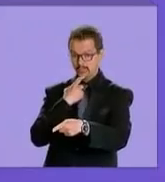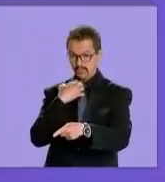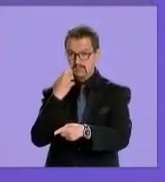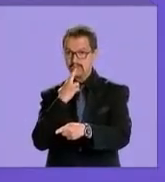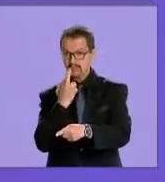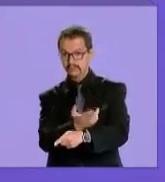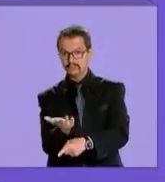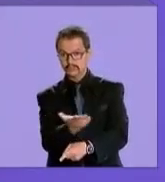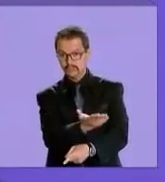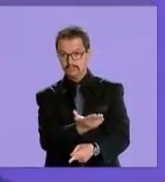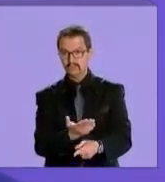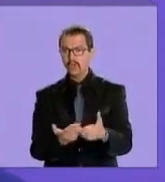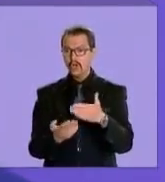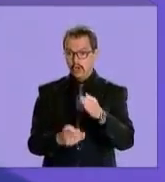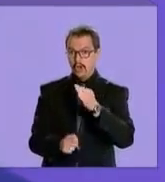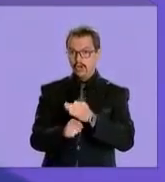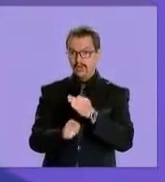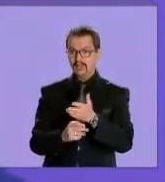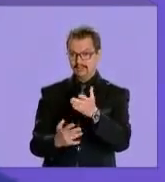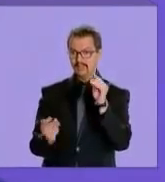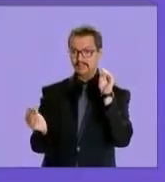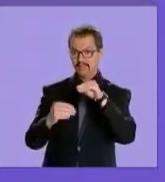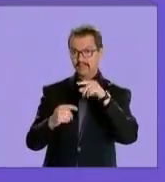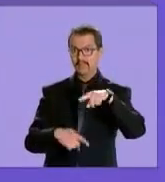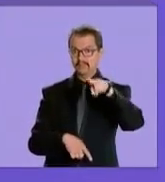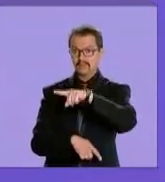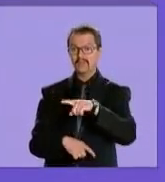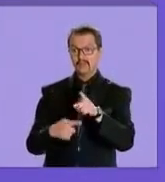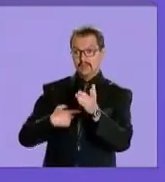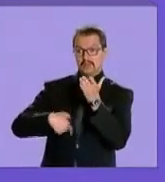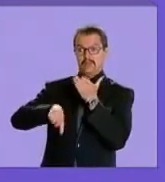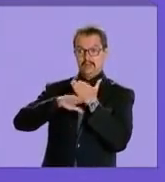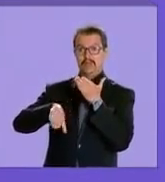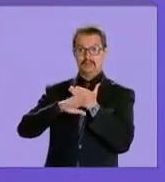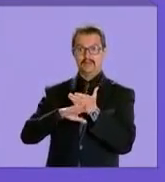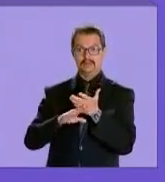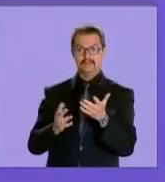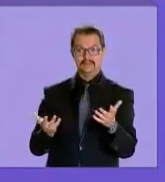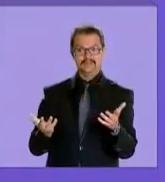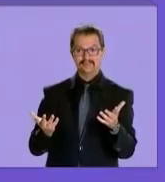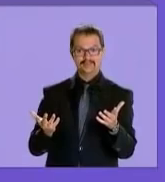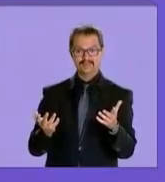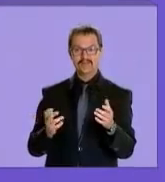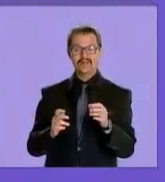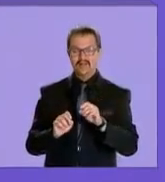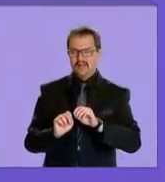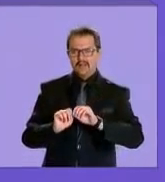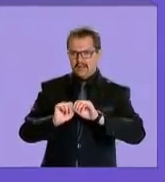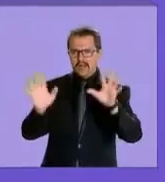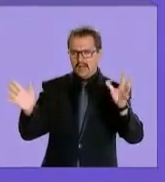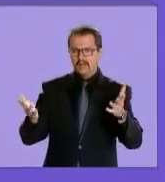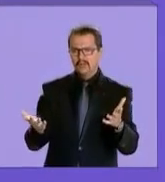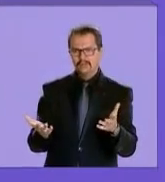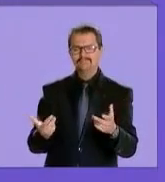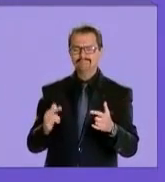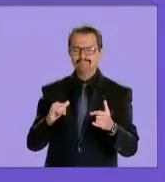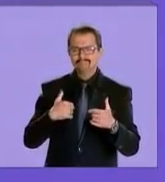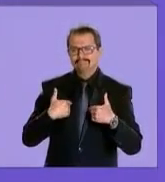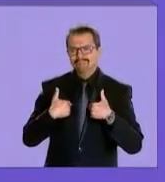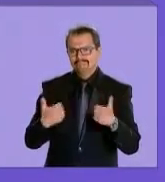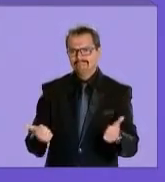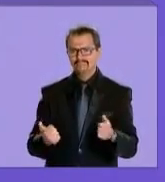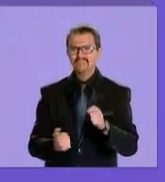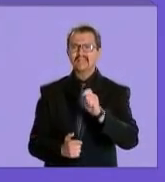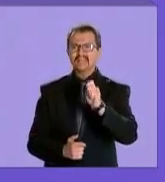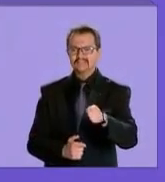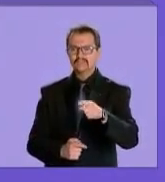es obvio y diría que comprensible estamos 25 puntos arriba en